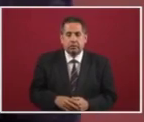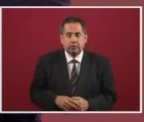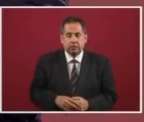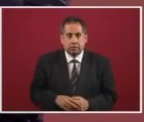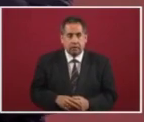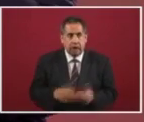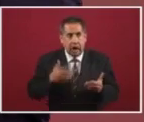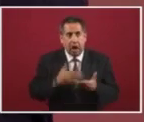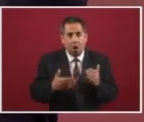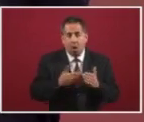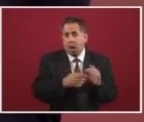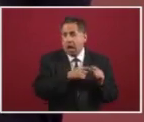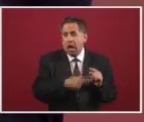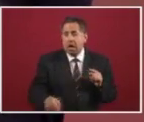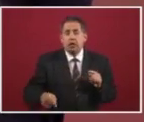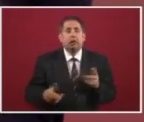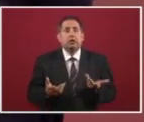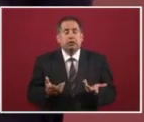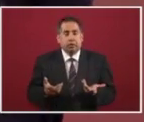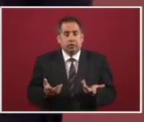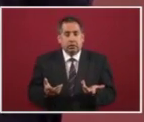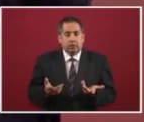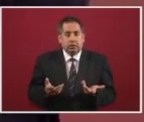A la fecha,